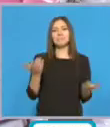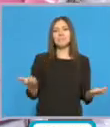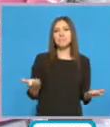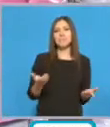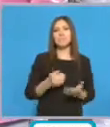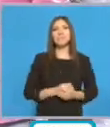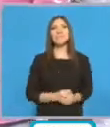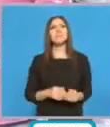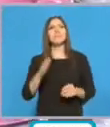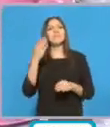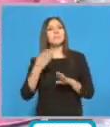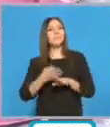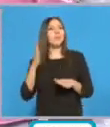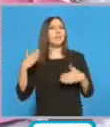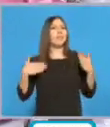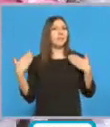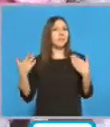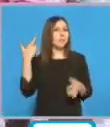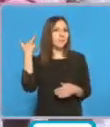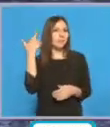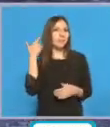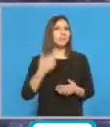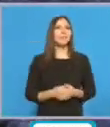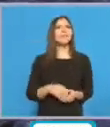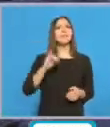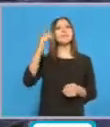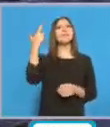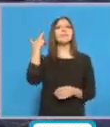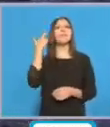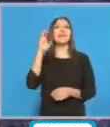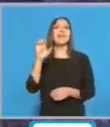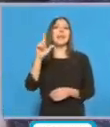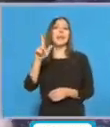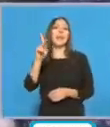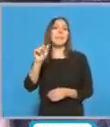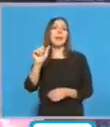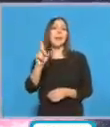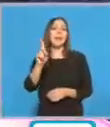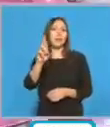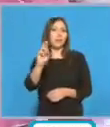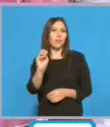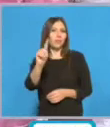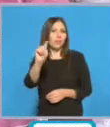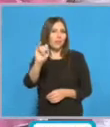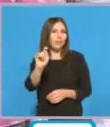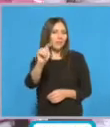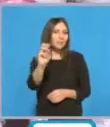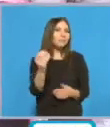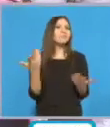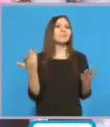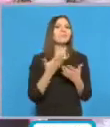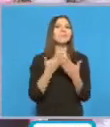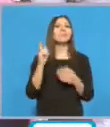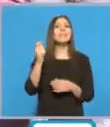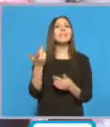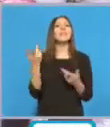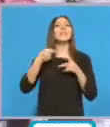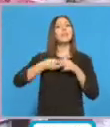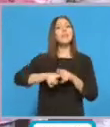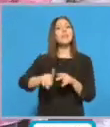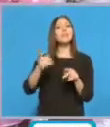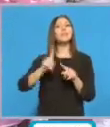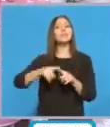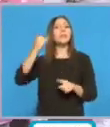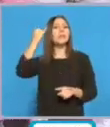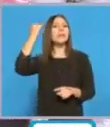que divertido. Sí, divertido, se llama el Padrotito. El Padrotito. Cuénteme de ese tema, ¿de dónde surge la